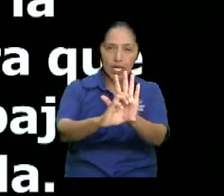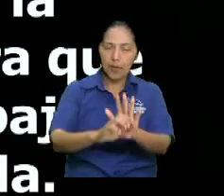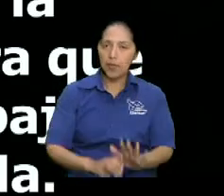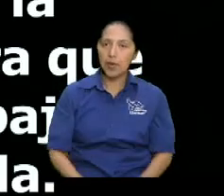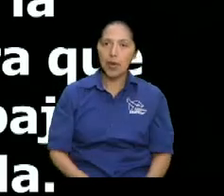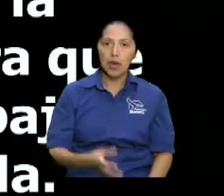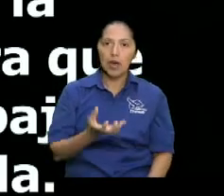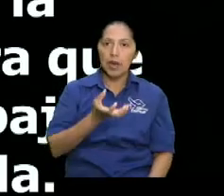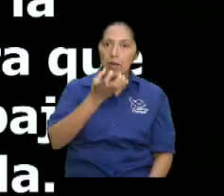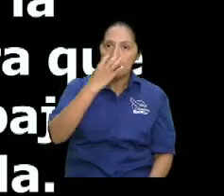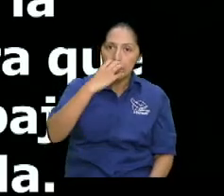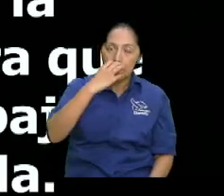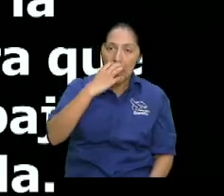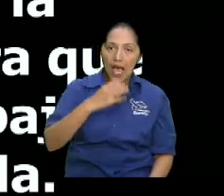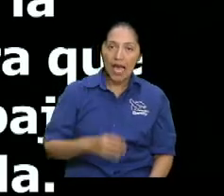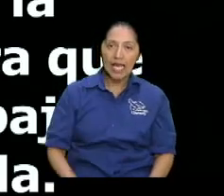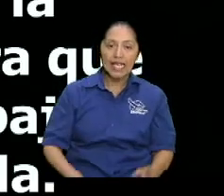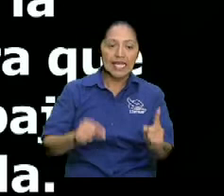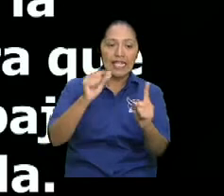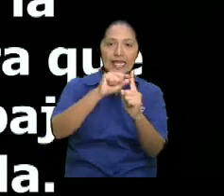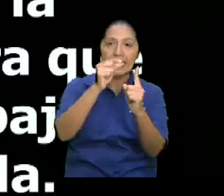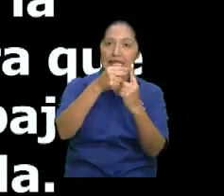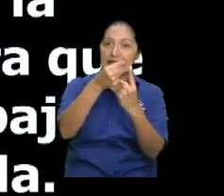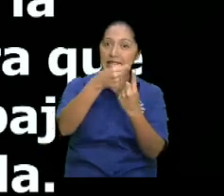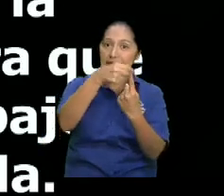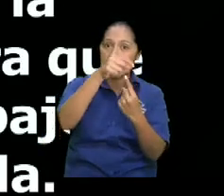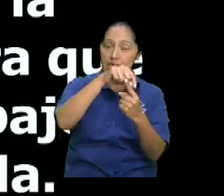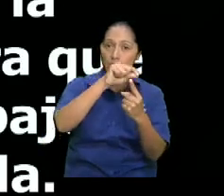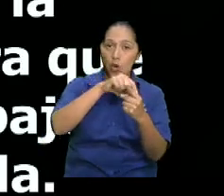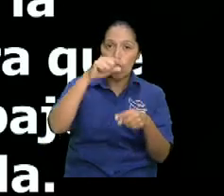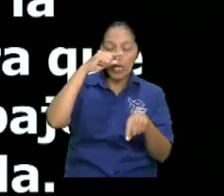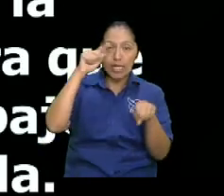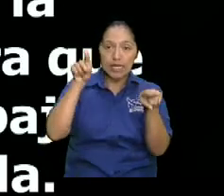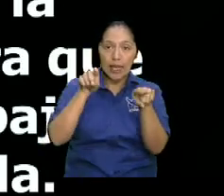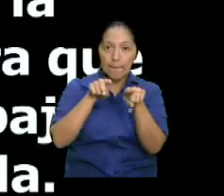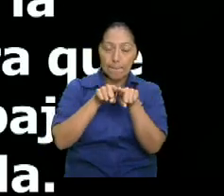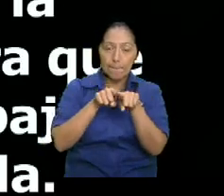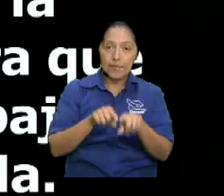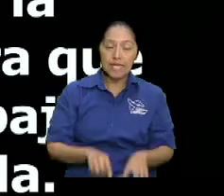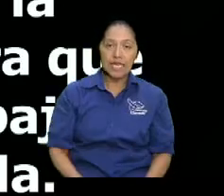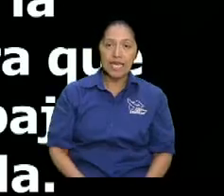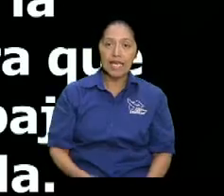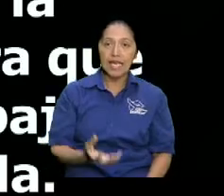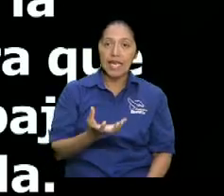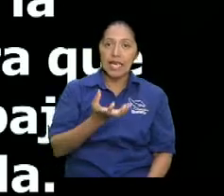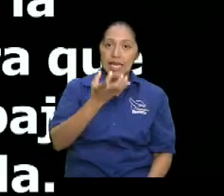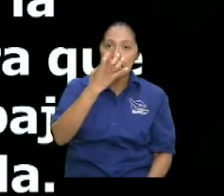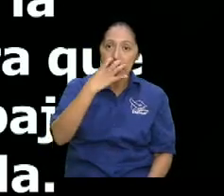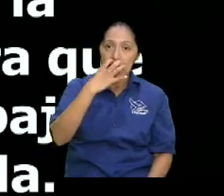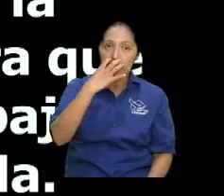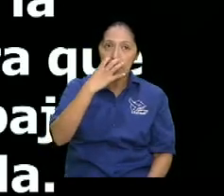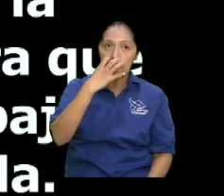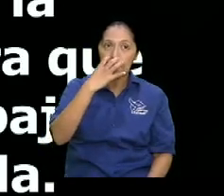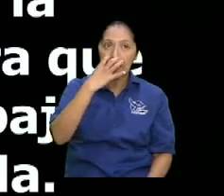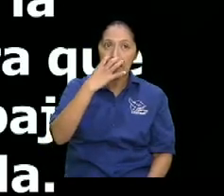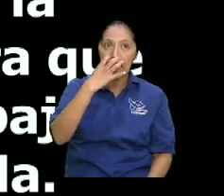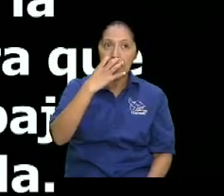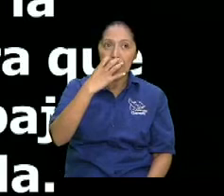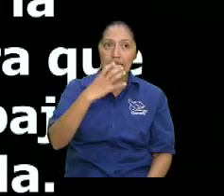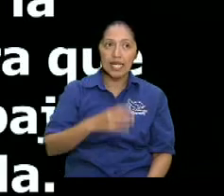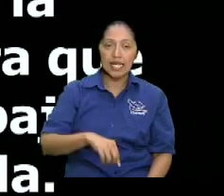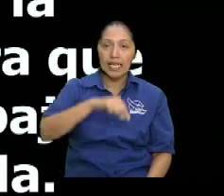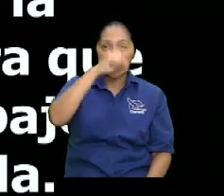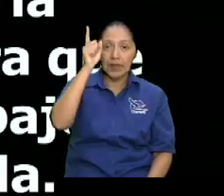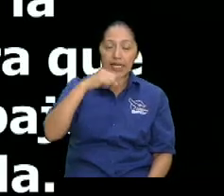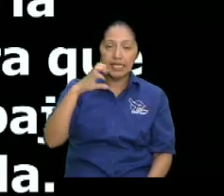Pero ahí no era en ese estilo. El pan de trigo era para la gente que más o menos podía. El pan de cebada era pan